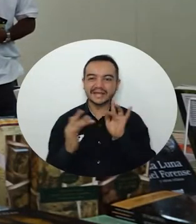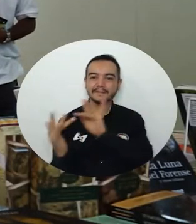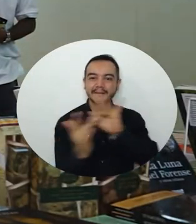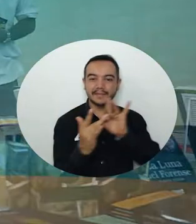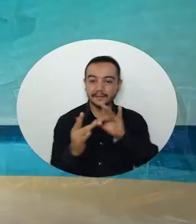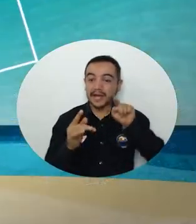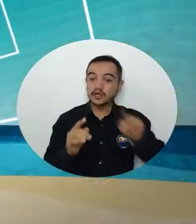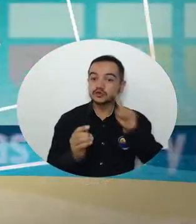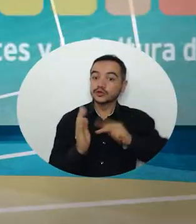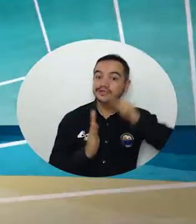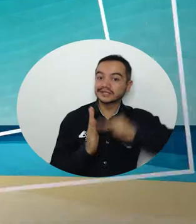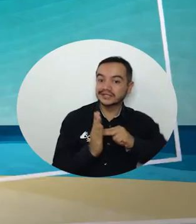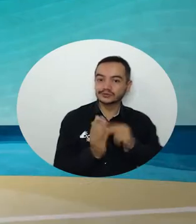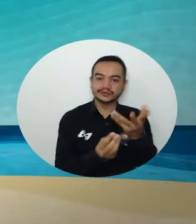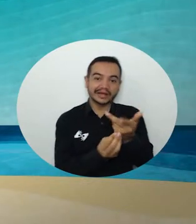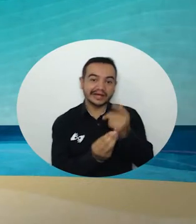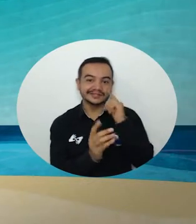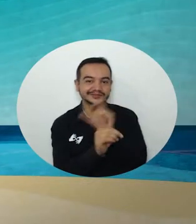y cultura.